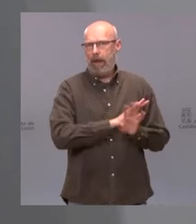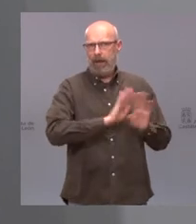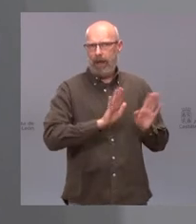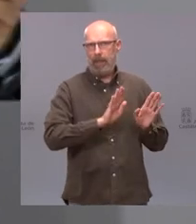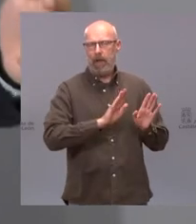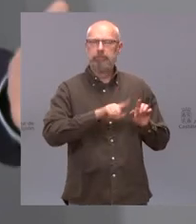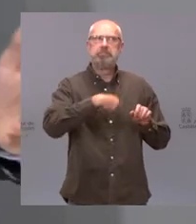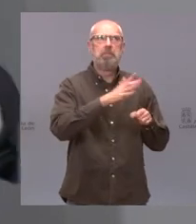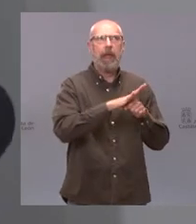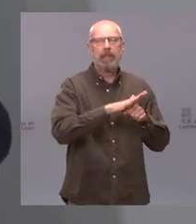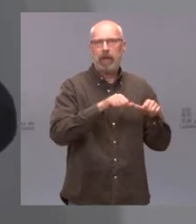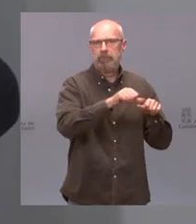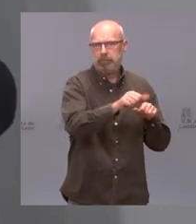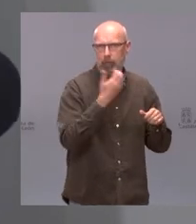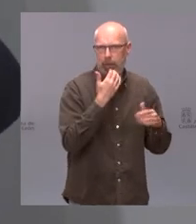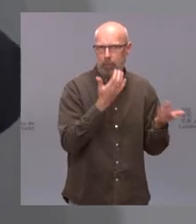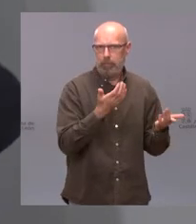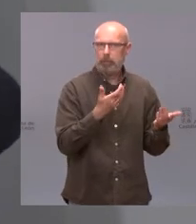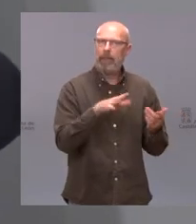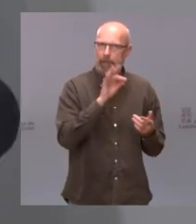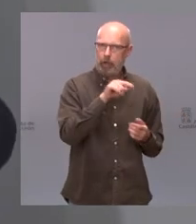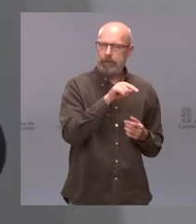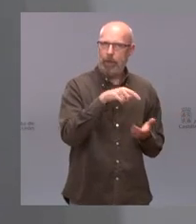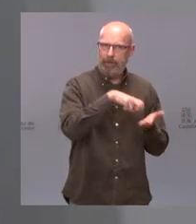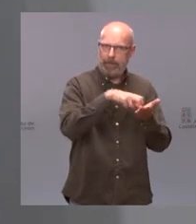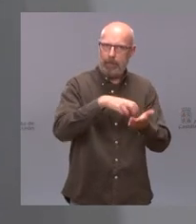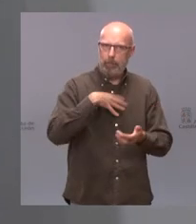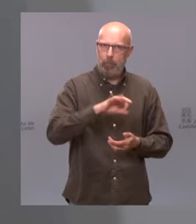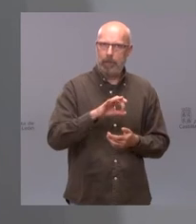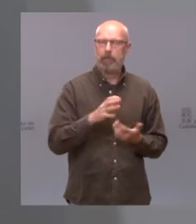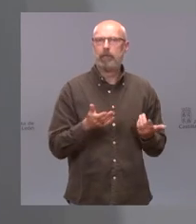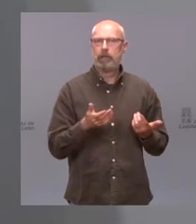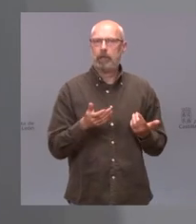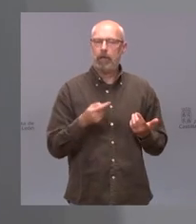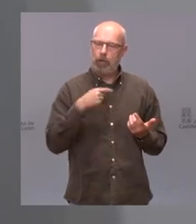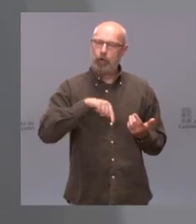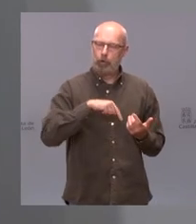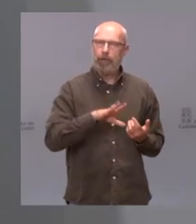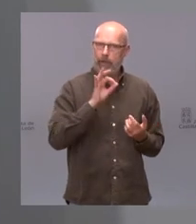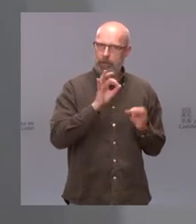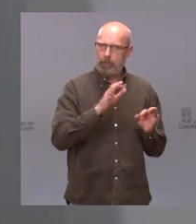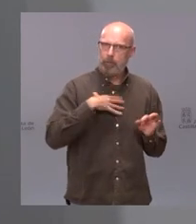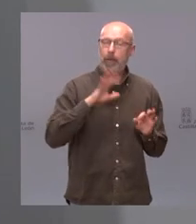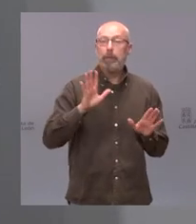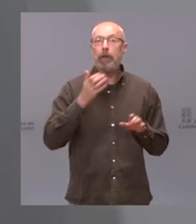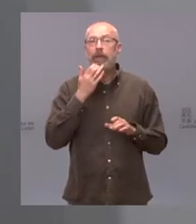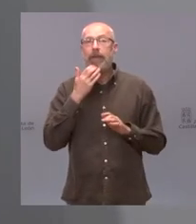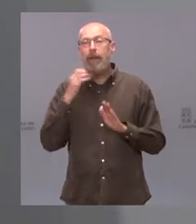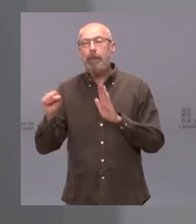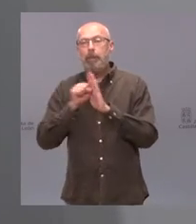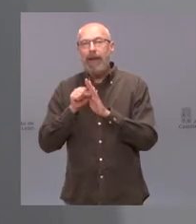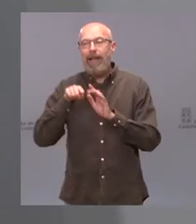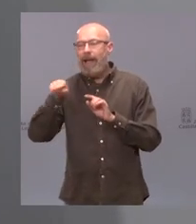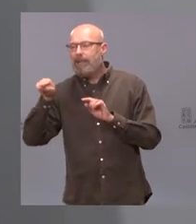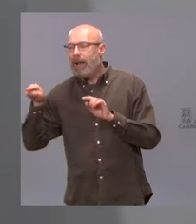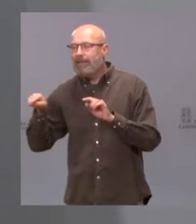vacunar el martes, que es lo que hicimos, hoy no se vacuna mañana, eso lo podemos decir, está en nuestra capacidad, pero no podemos decir se vacuna con esto o se vacuna